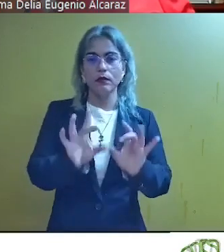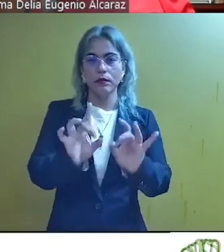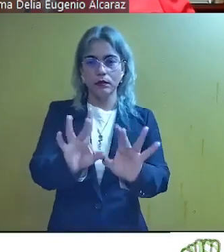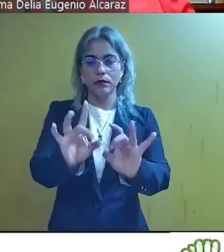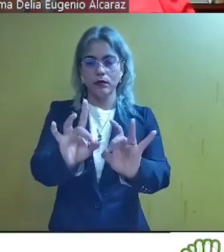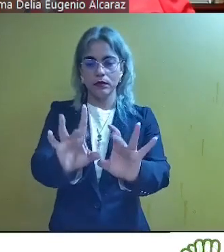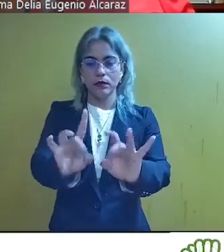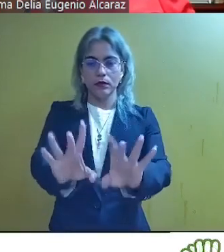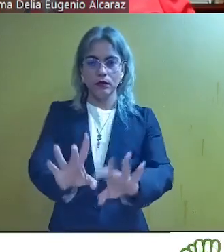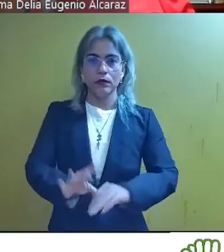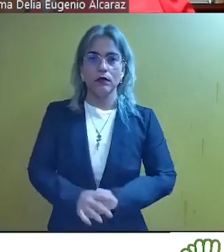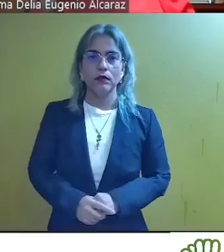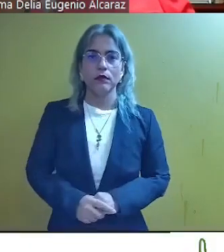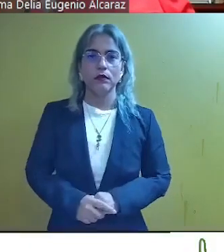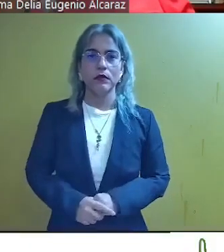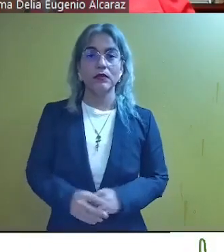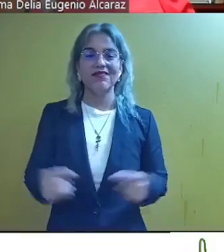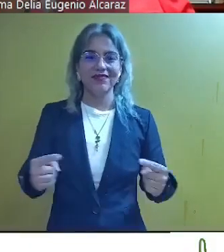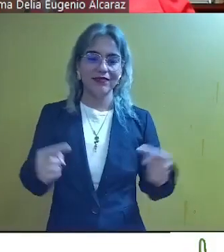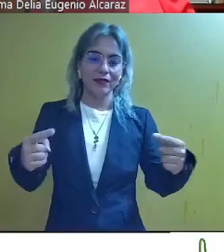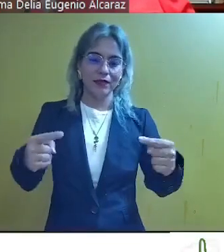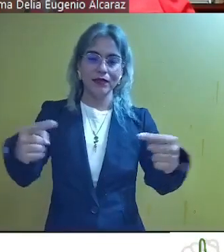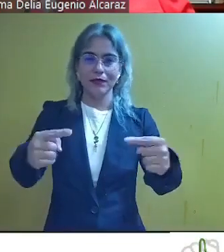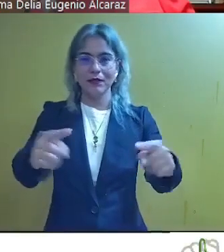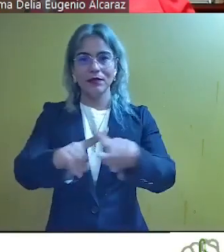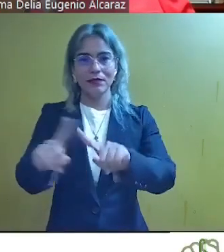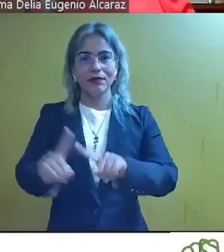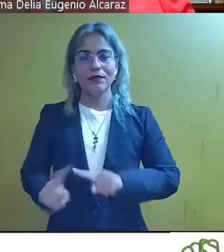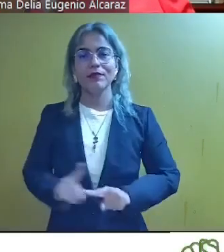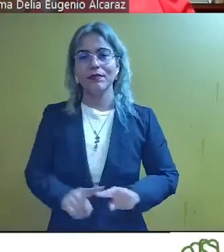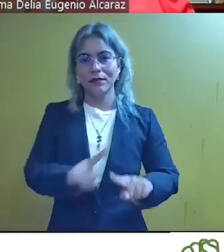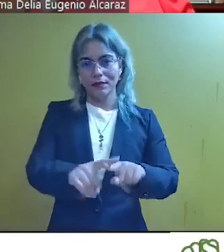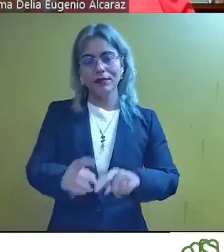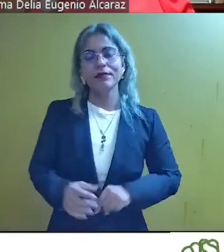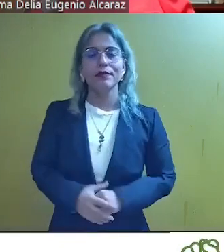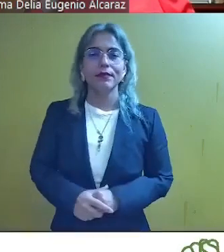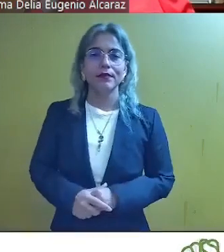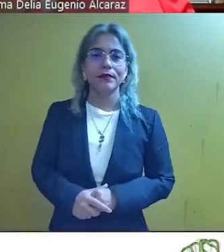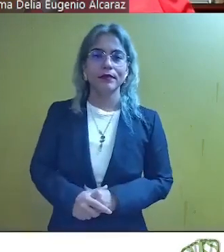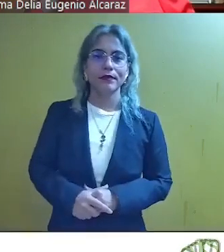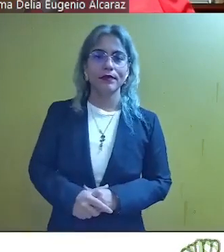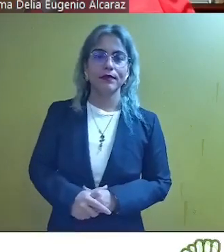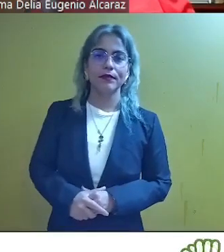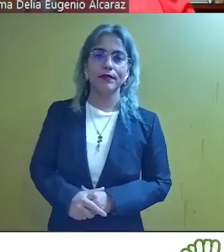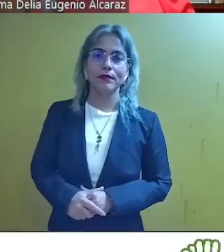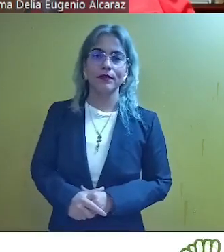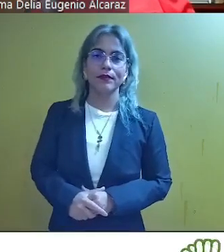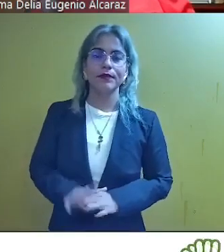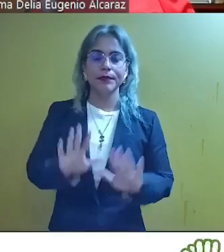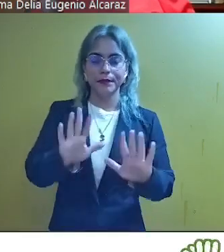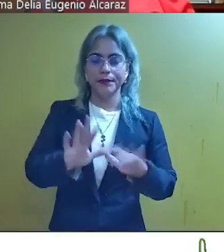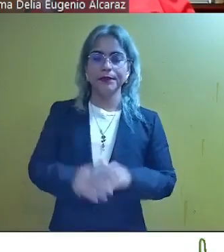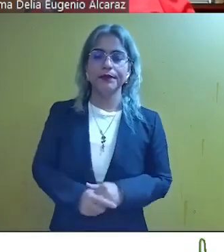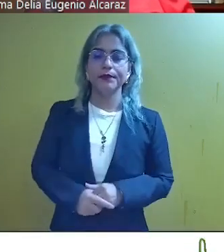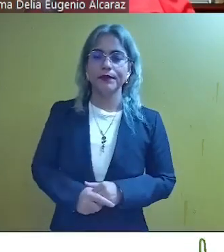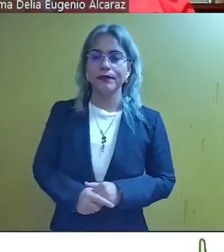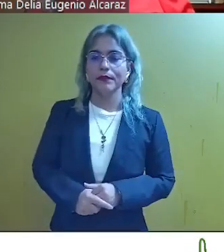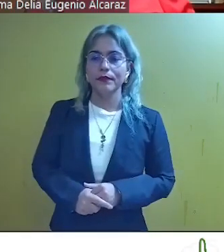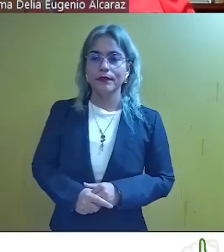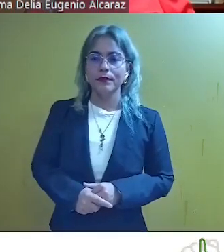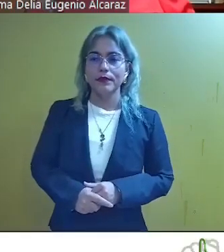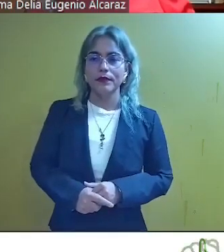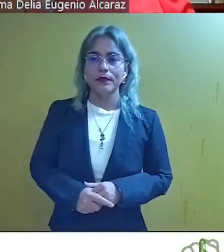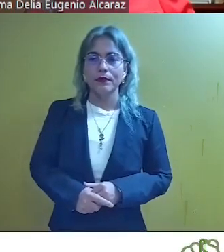estar controvirtiendo la compañera magistrada. Pero yo quiero decirles que